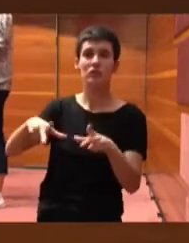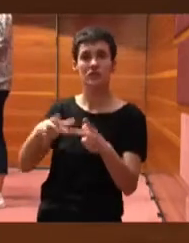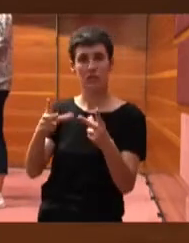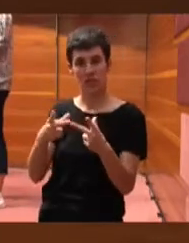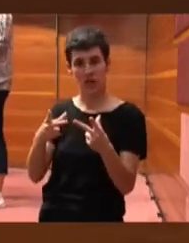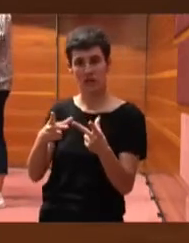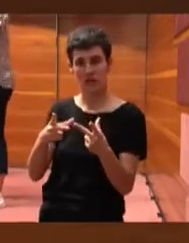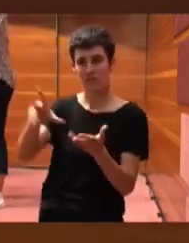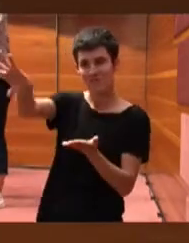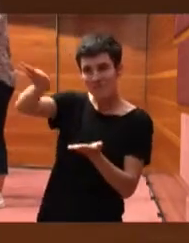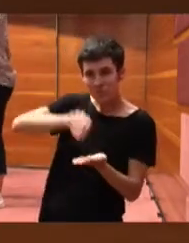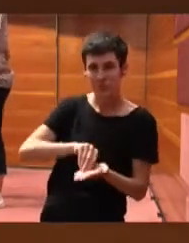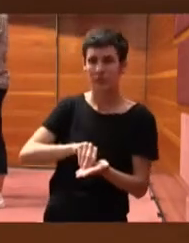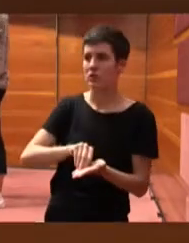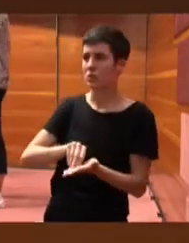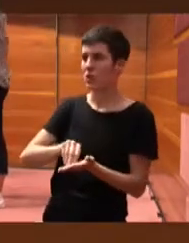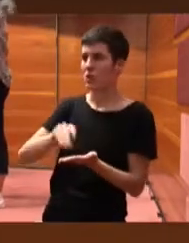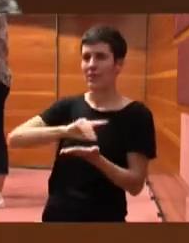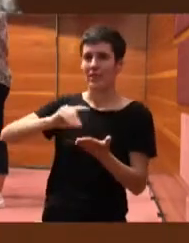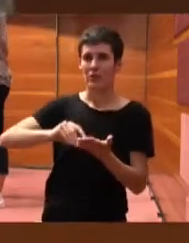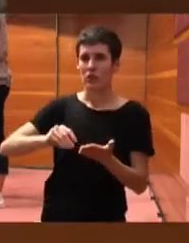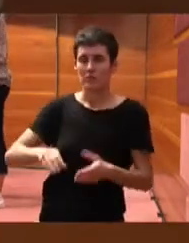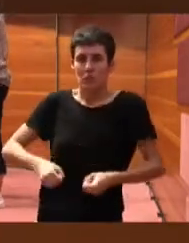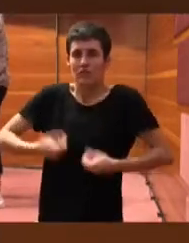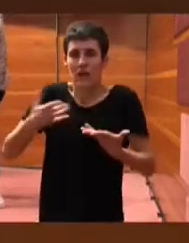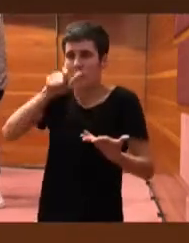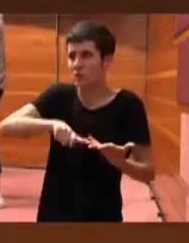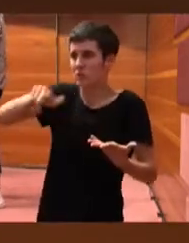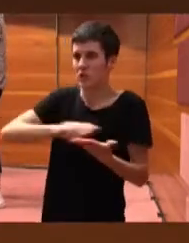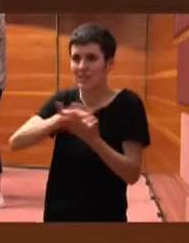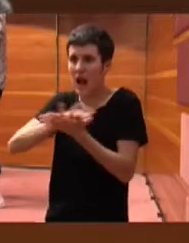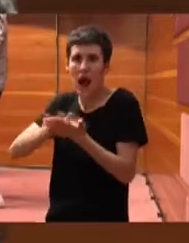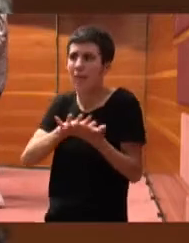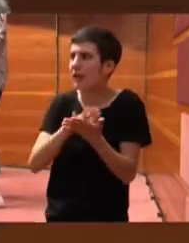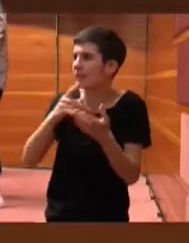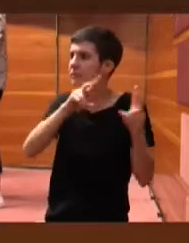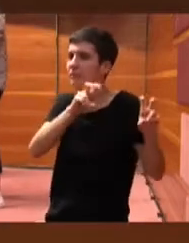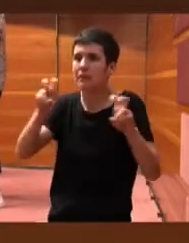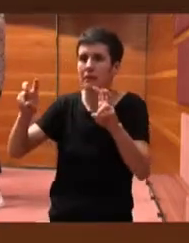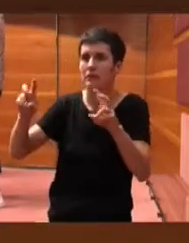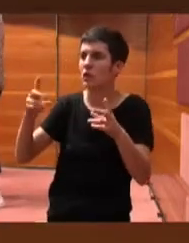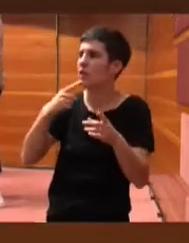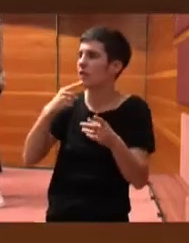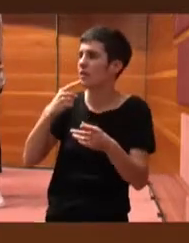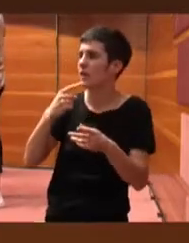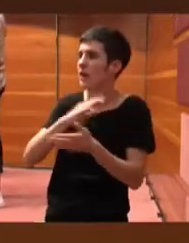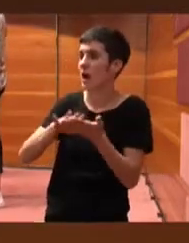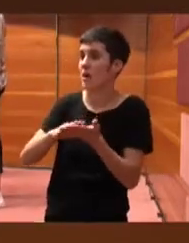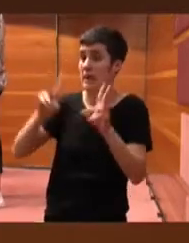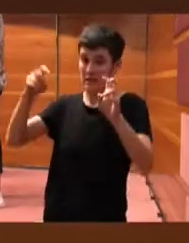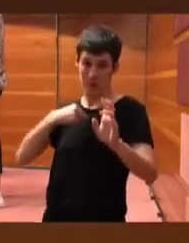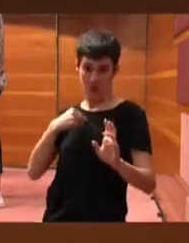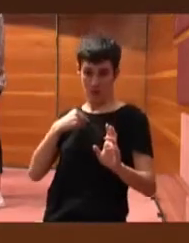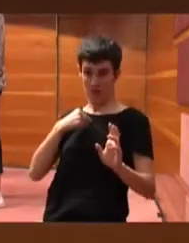datos espontáneos de la gente, que han estado hablando de temas relacionales, que han estado hablando de mí, a mis espaldas, por